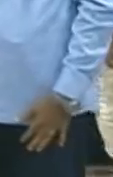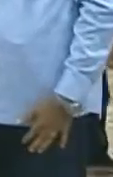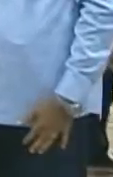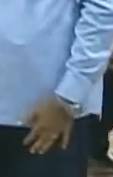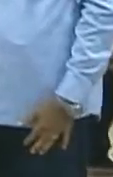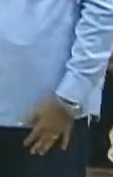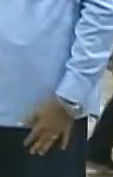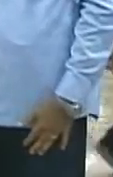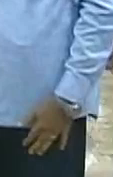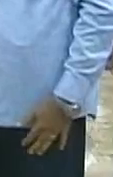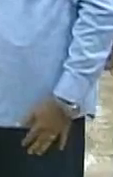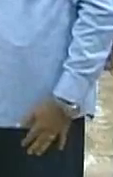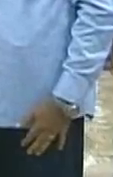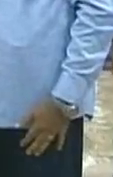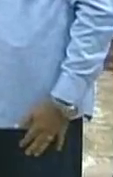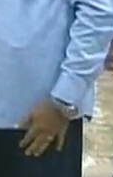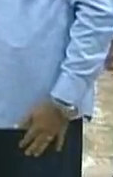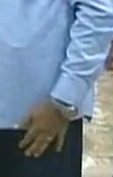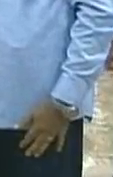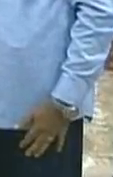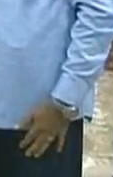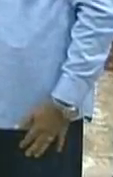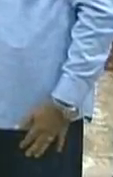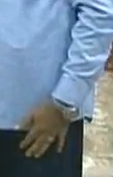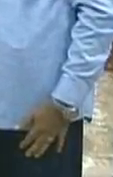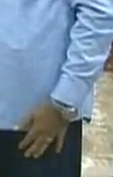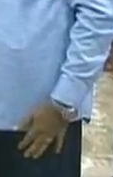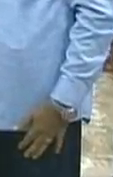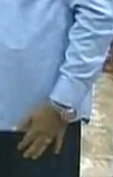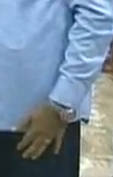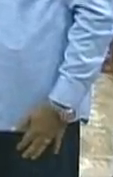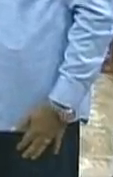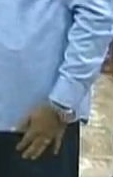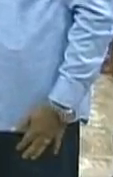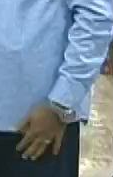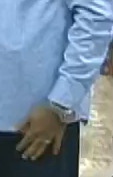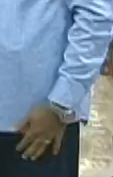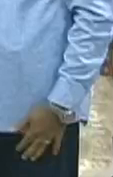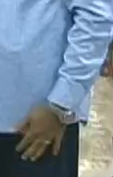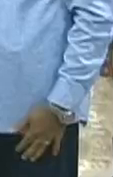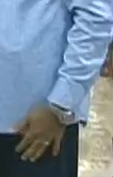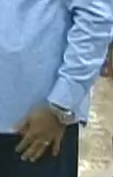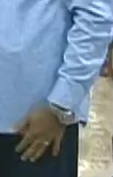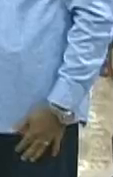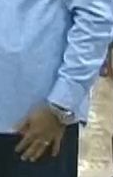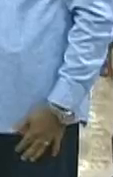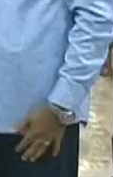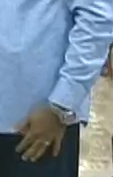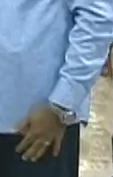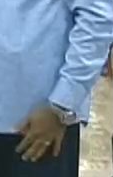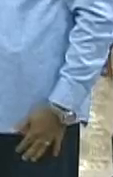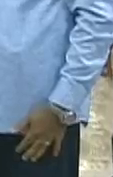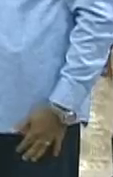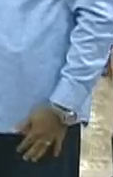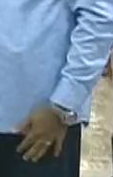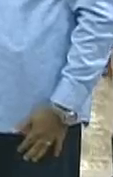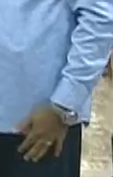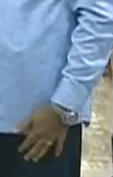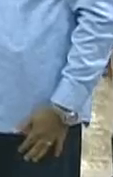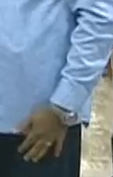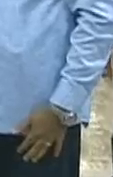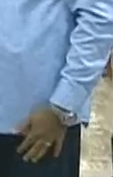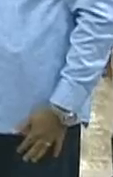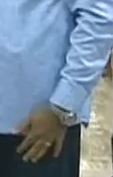3.694 hectáreas para el desarrollo de la zona metropolitana del estado Anzoátegui, apuntalando, presidente, en la